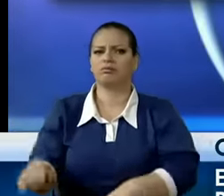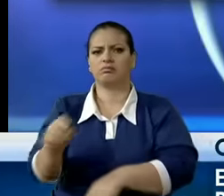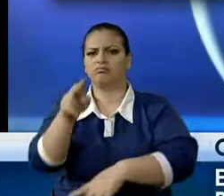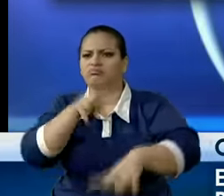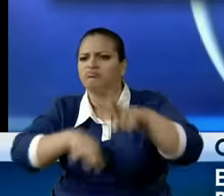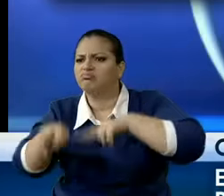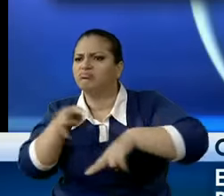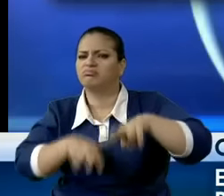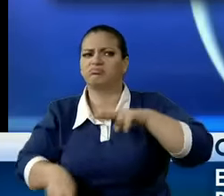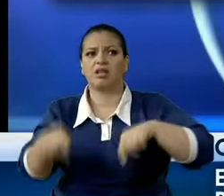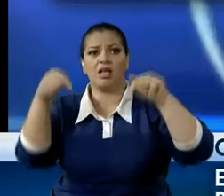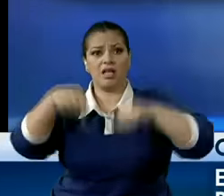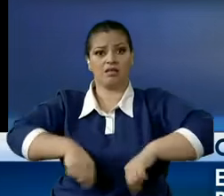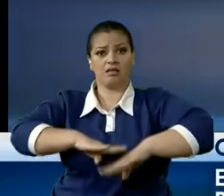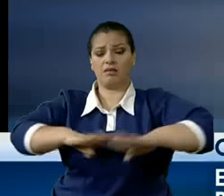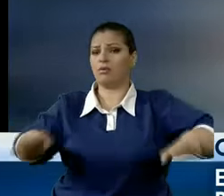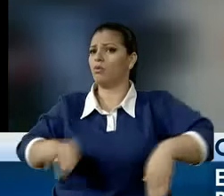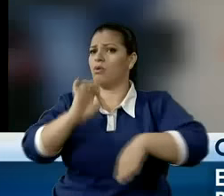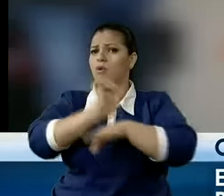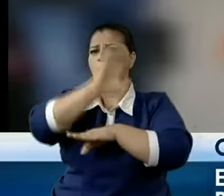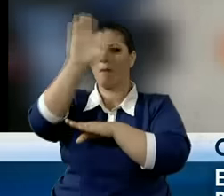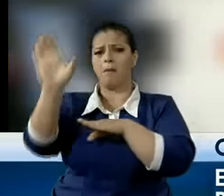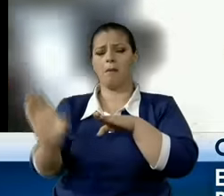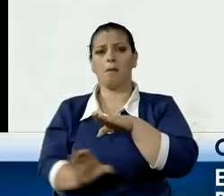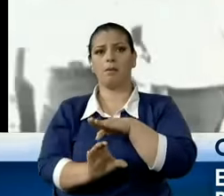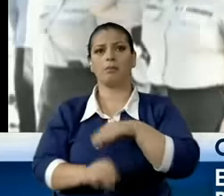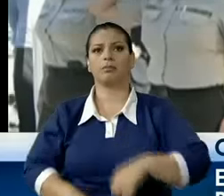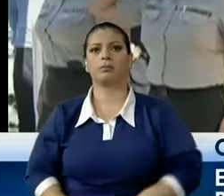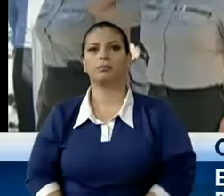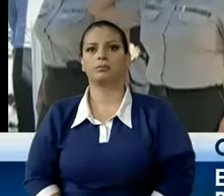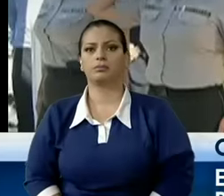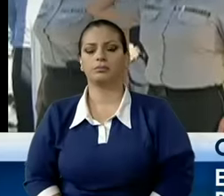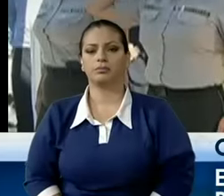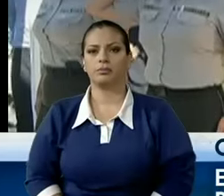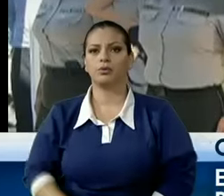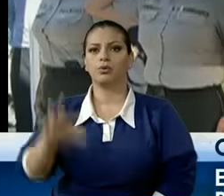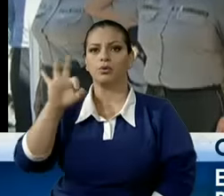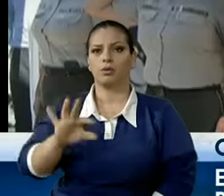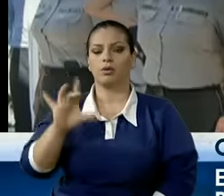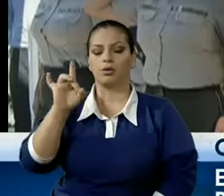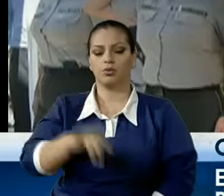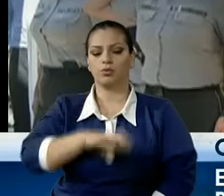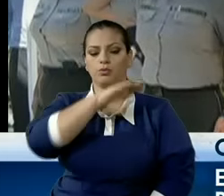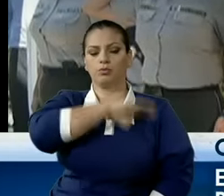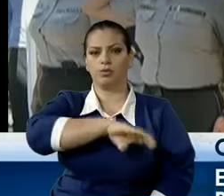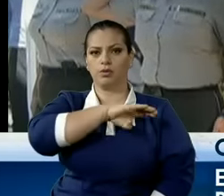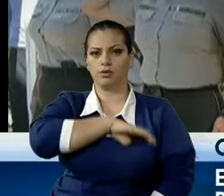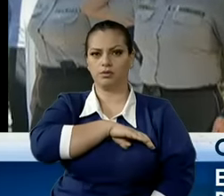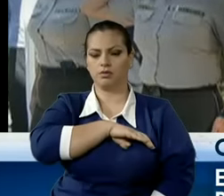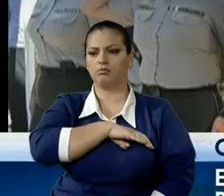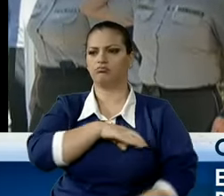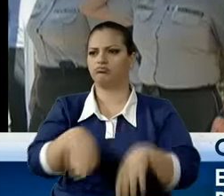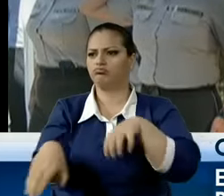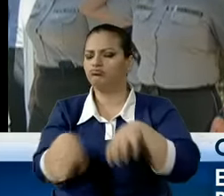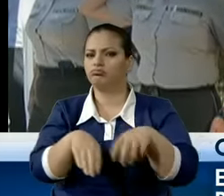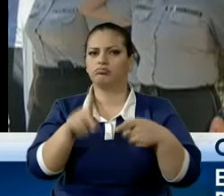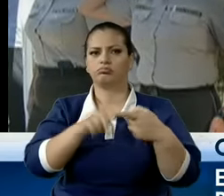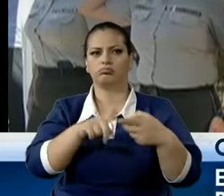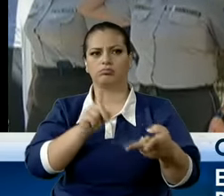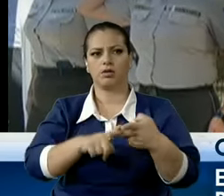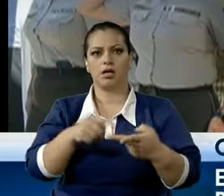no solamente en El Triunfo, sino a nivel nacional. Para su cometido cuentan con 98 policías, 14 patrulleros y